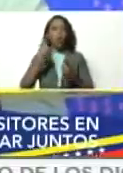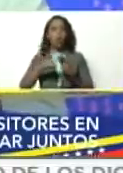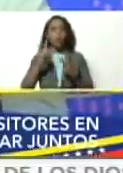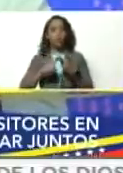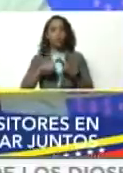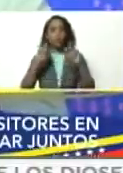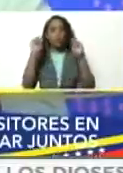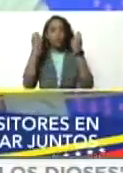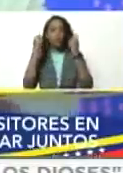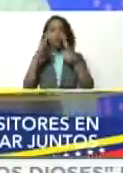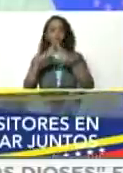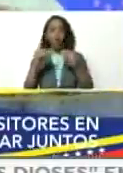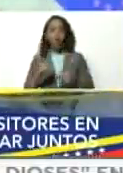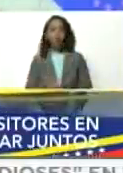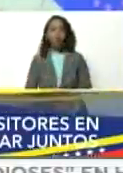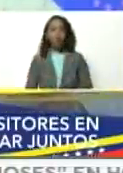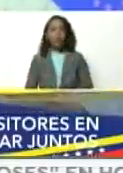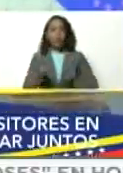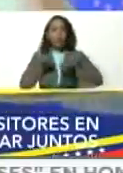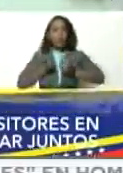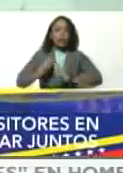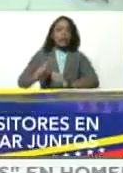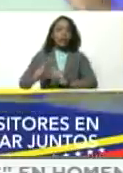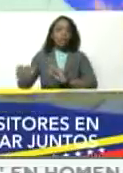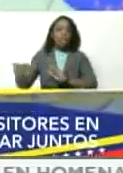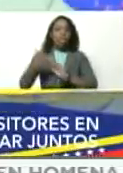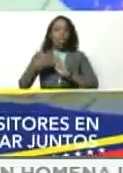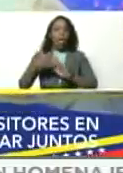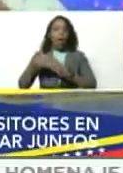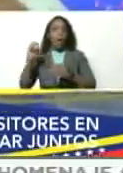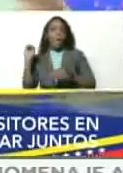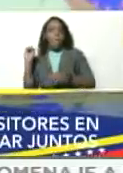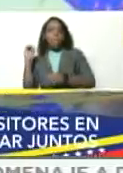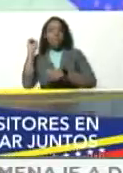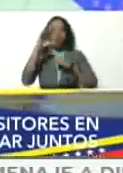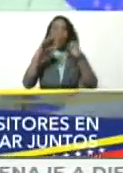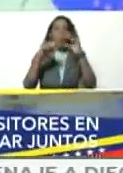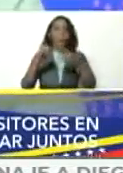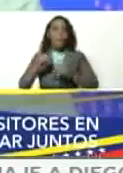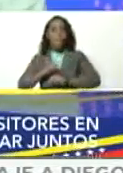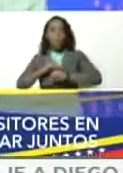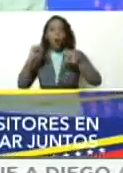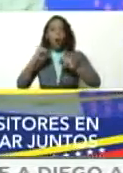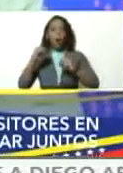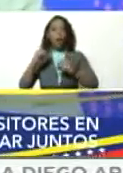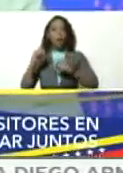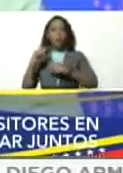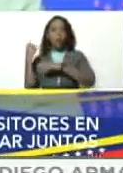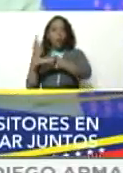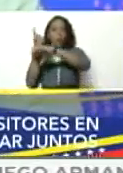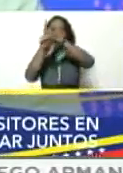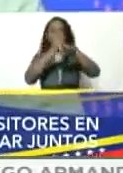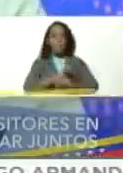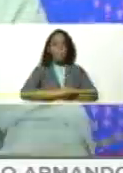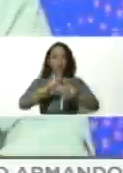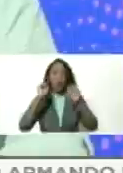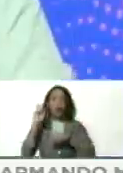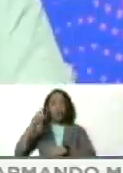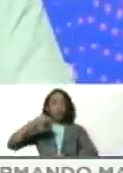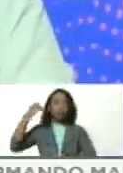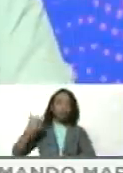monómero. Intento de magnicidio con unas bombas y unos drones. ¡Qué caro